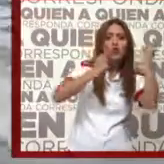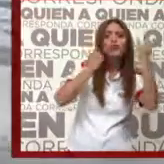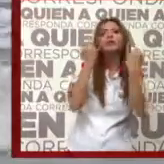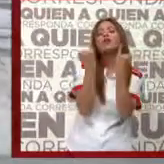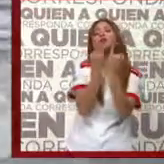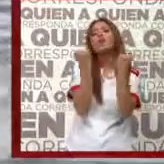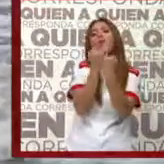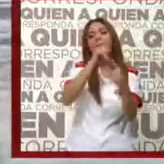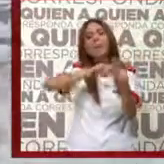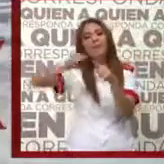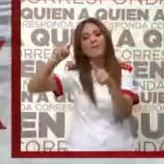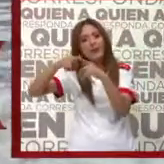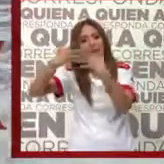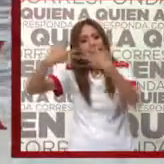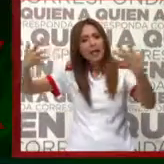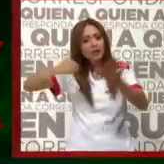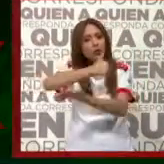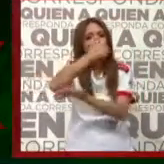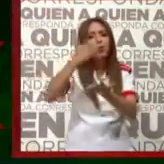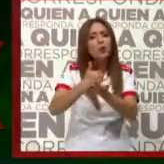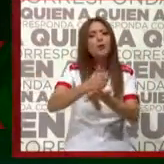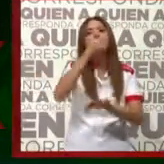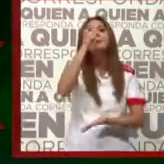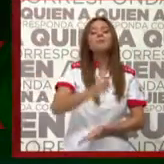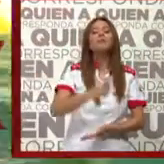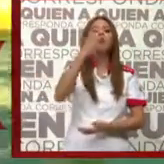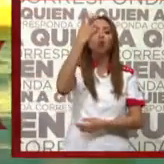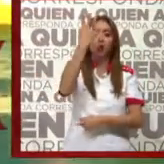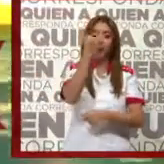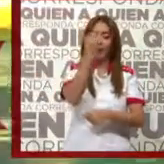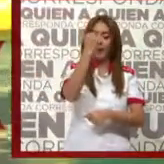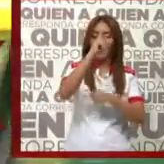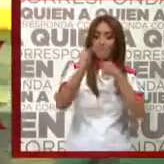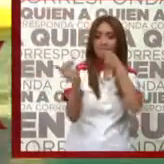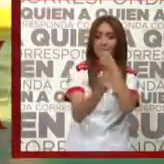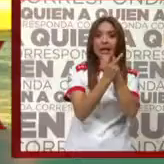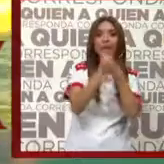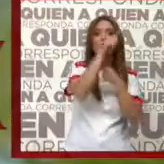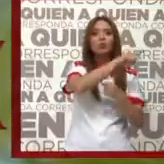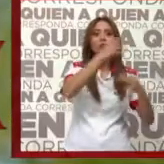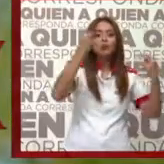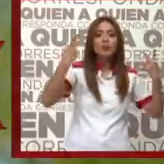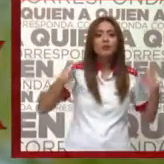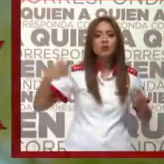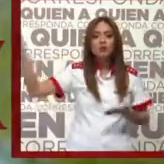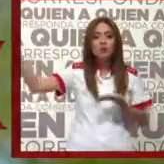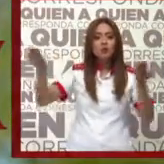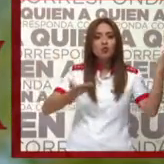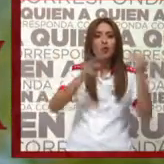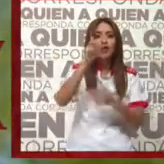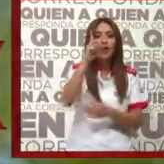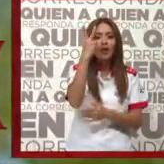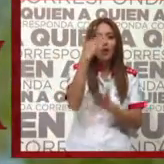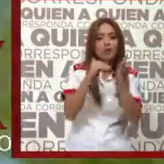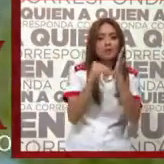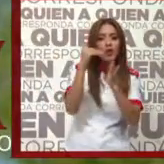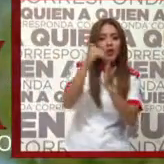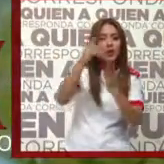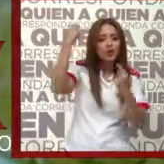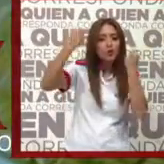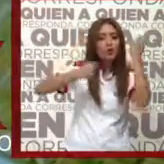entre otras muchas cosas lo convierten en el noveno país más visitado del mundo con 32 millones de turistas internacionales